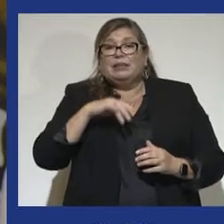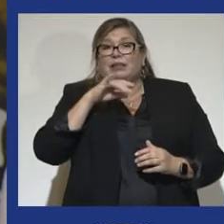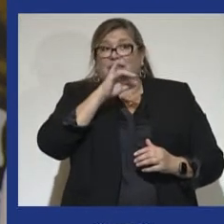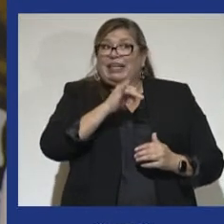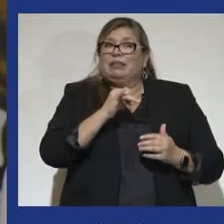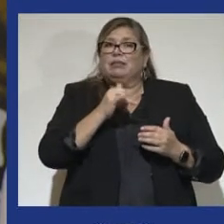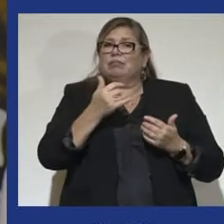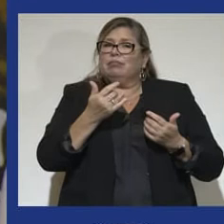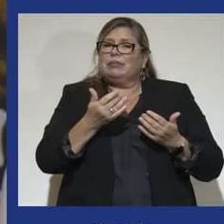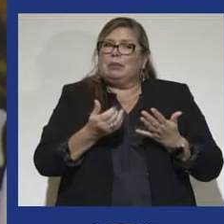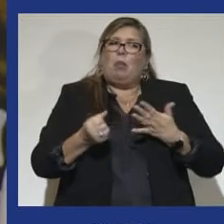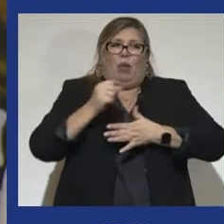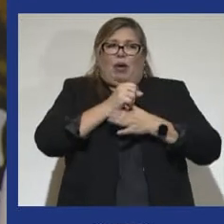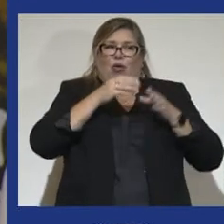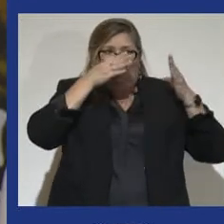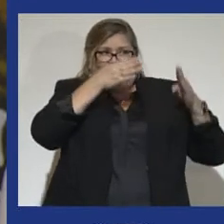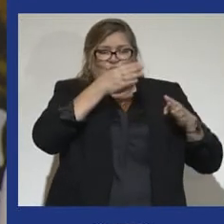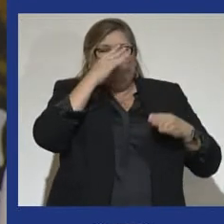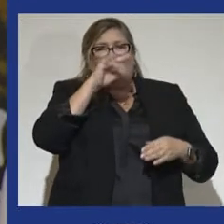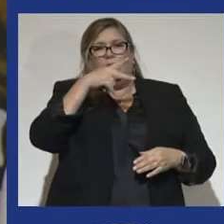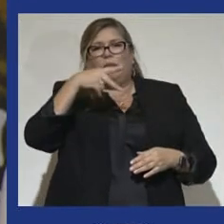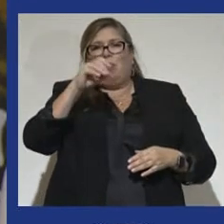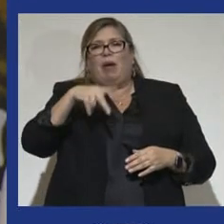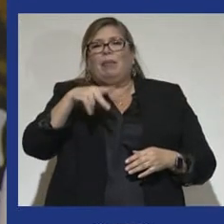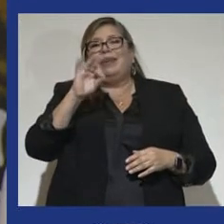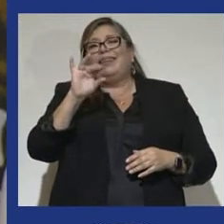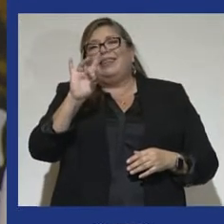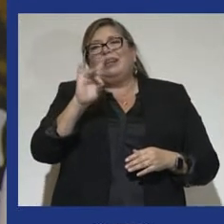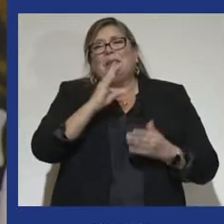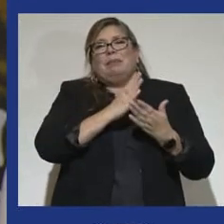es una enorme prioridad en este presupuesto